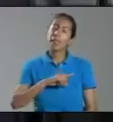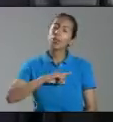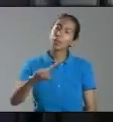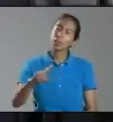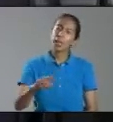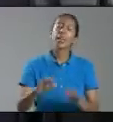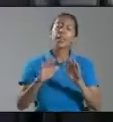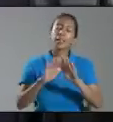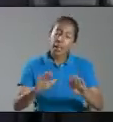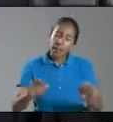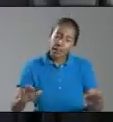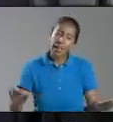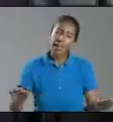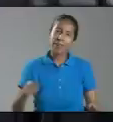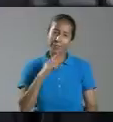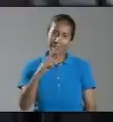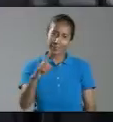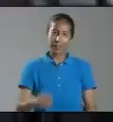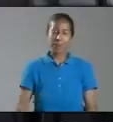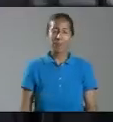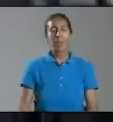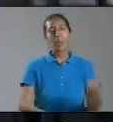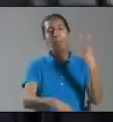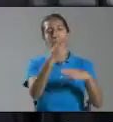Pero volvamos al punto.